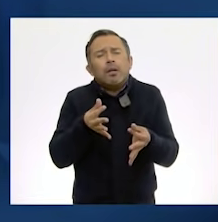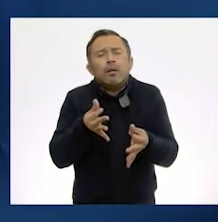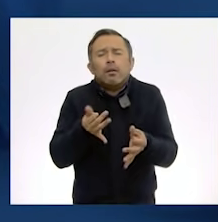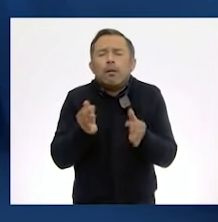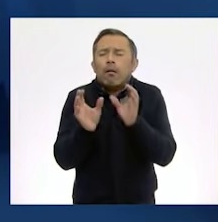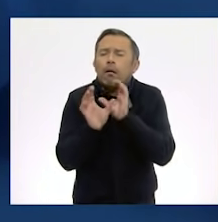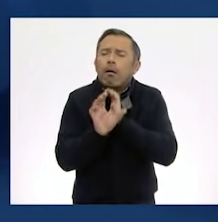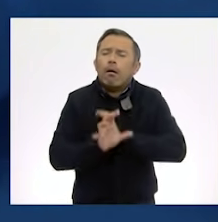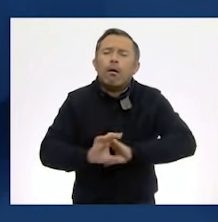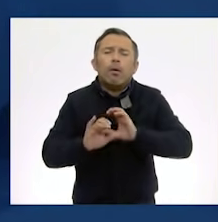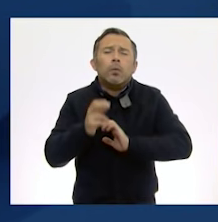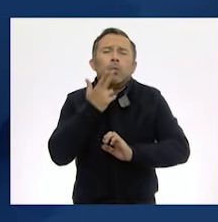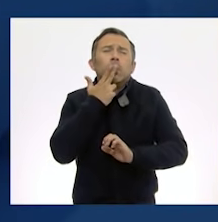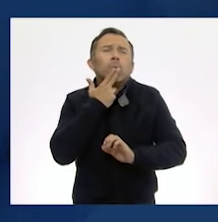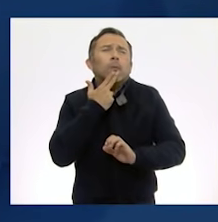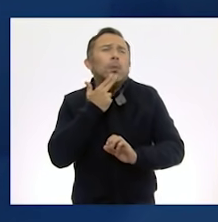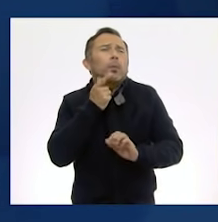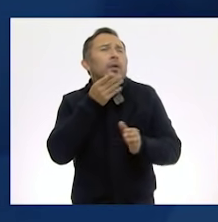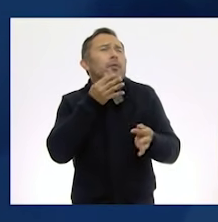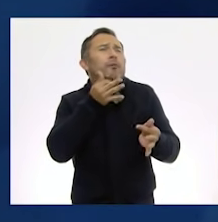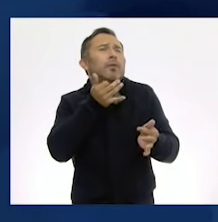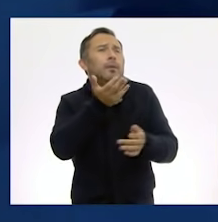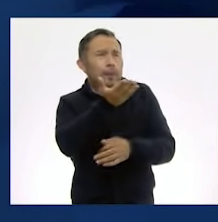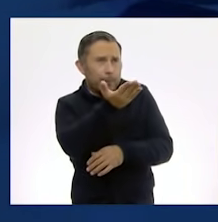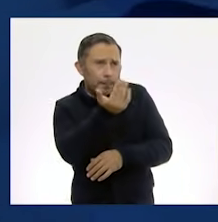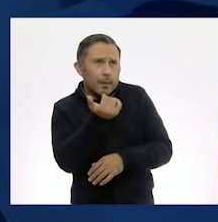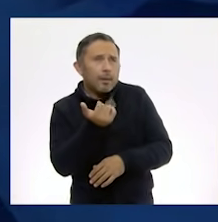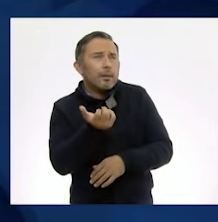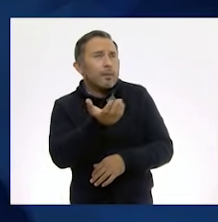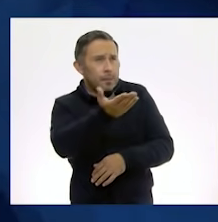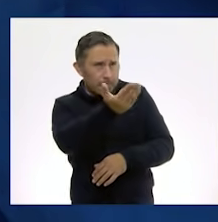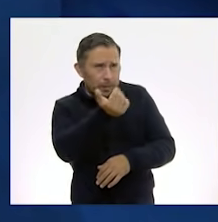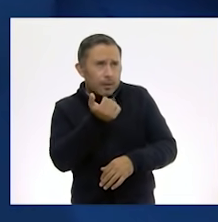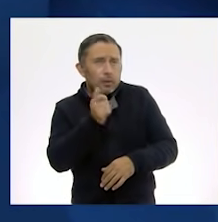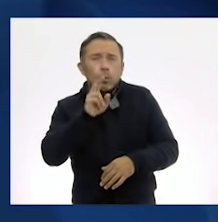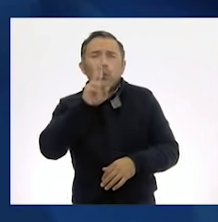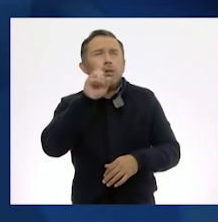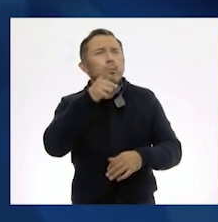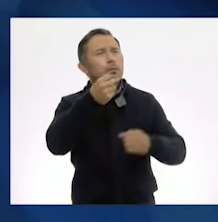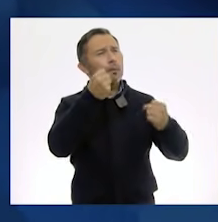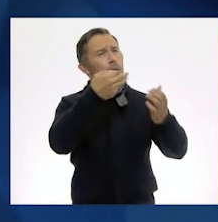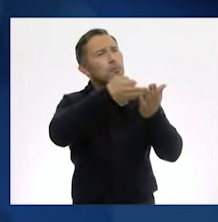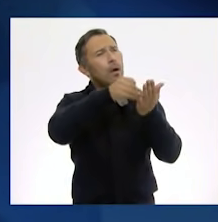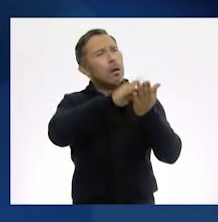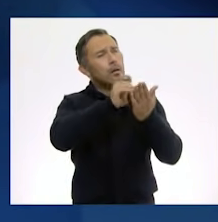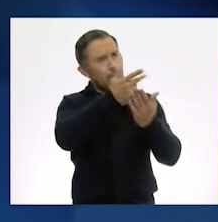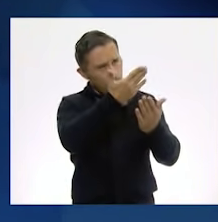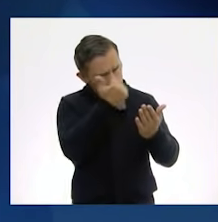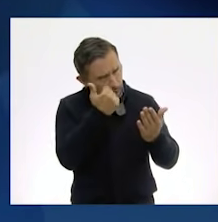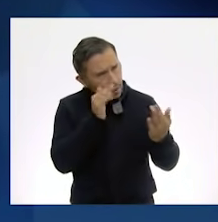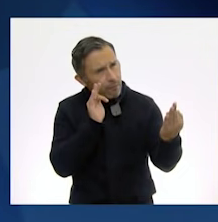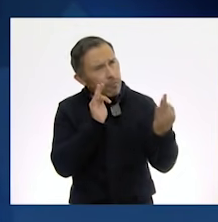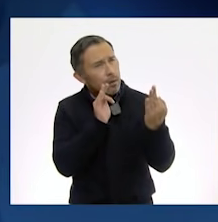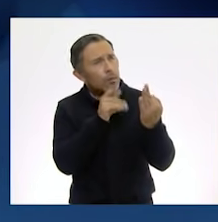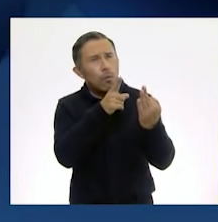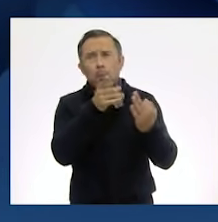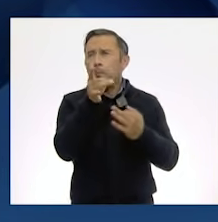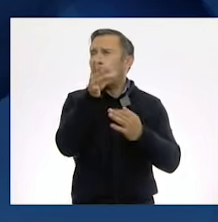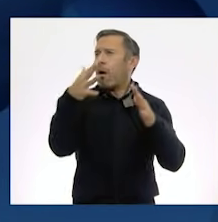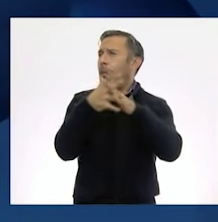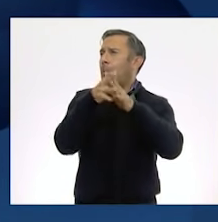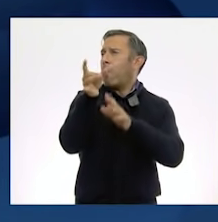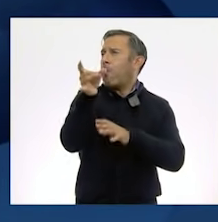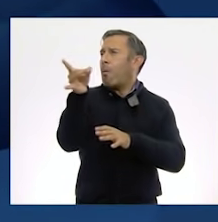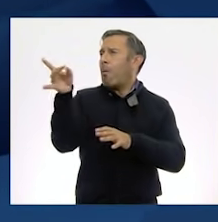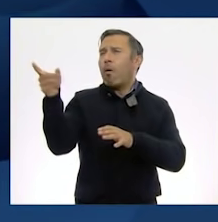canciones. Ven, ven, acércate, valiente Ulises, gloria y honor de los aqueos. Detén el